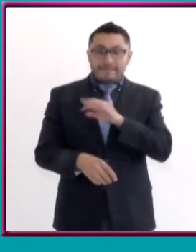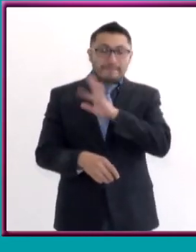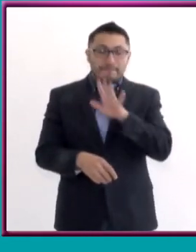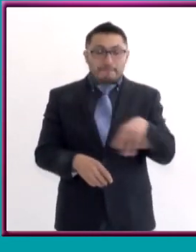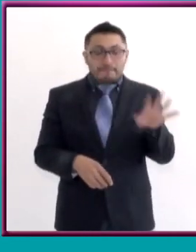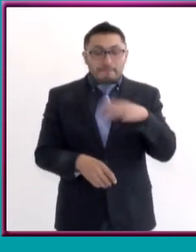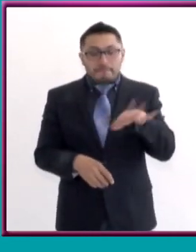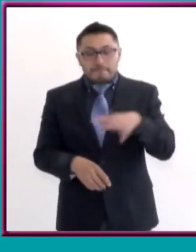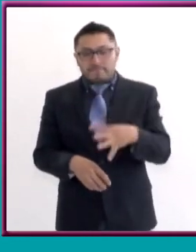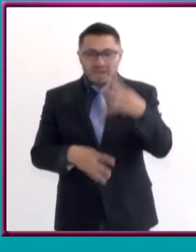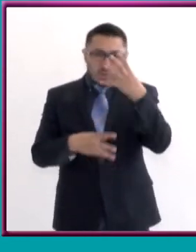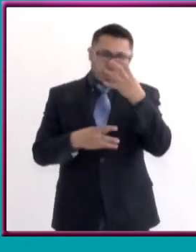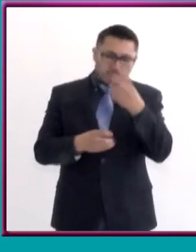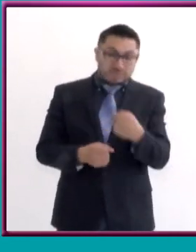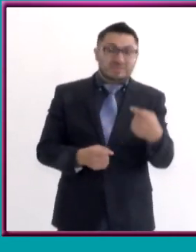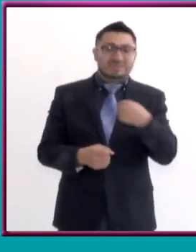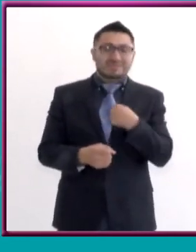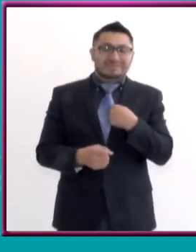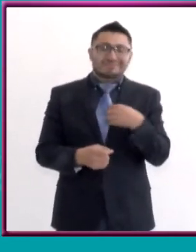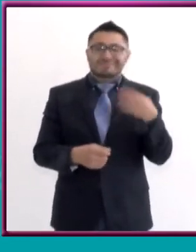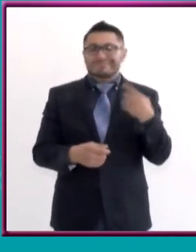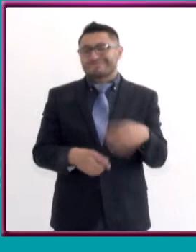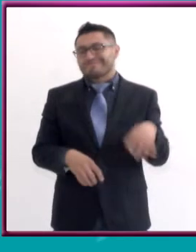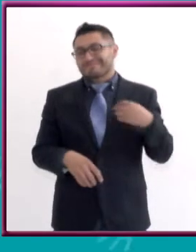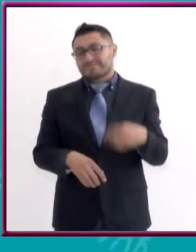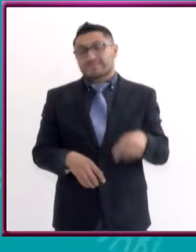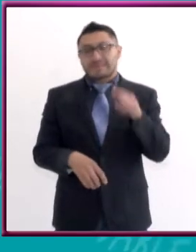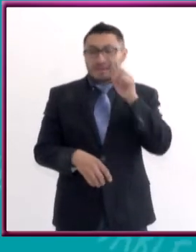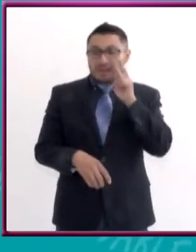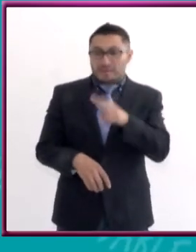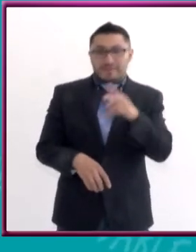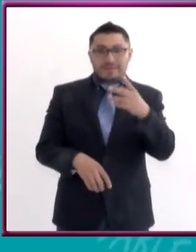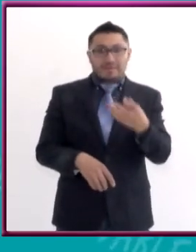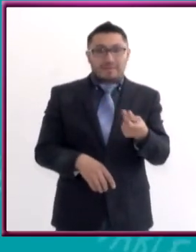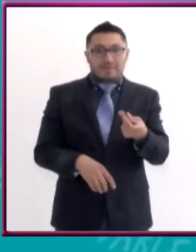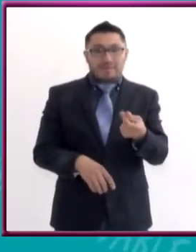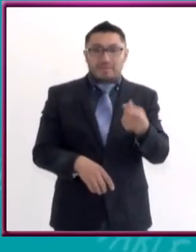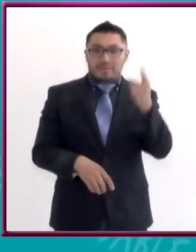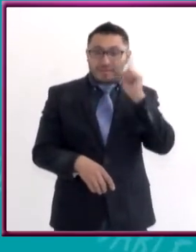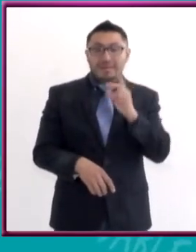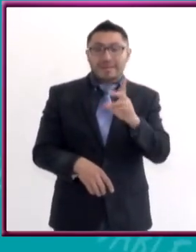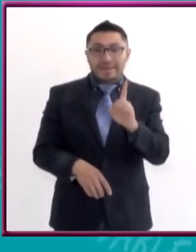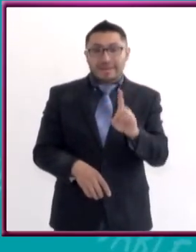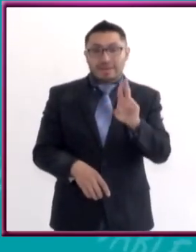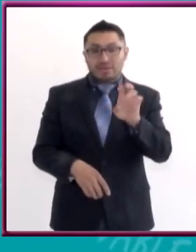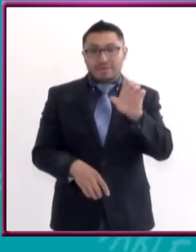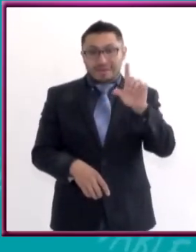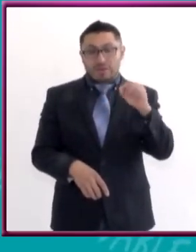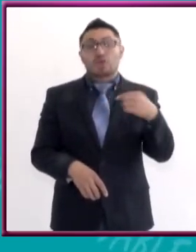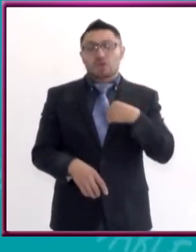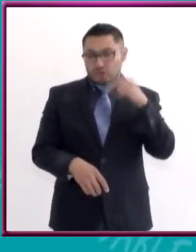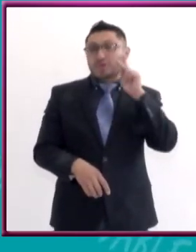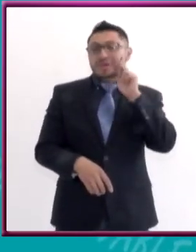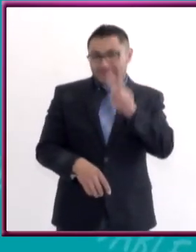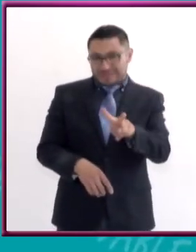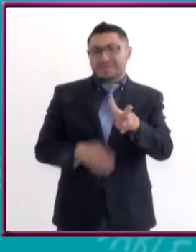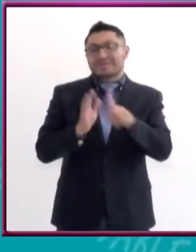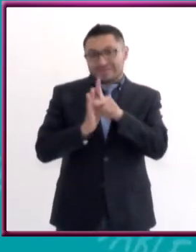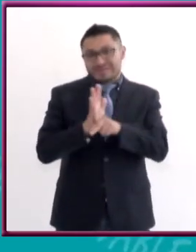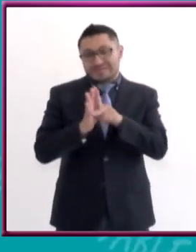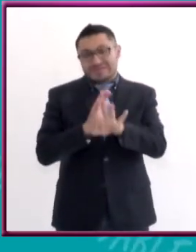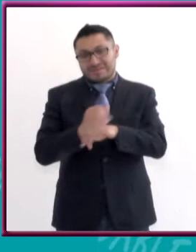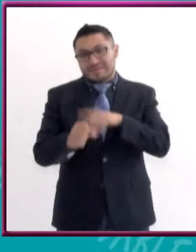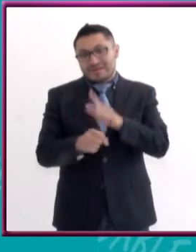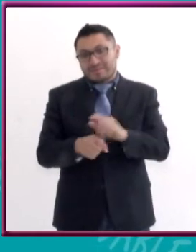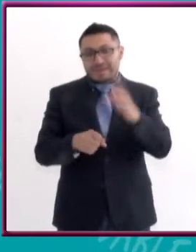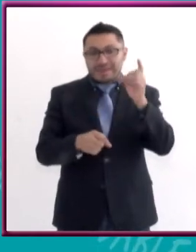ella los buscaba y se puso muy triste. Para mí eso fue que ella estuviera en duelo. Yo sí he visto videos de animales en